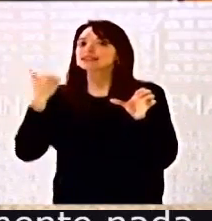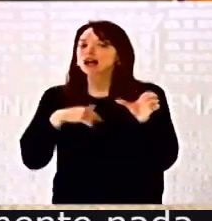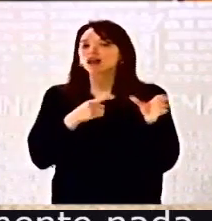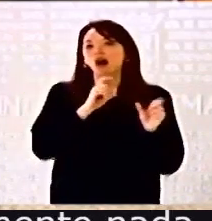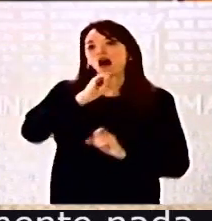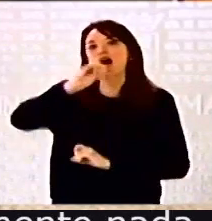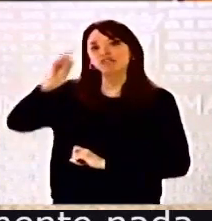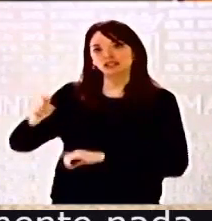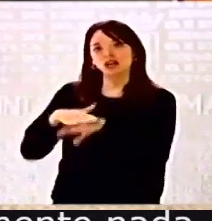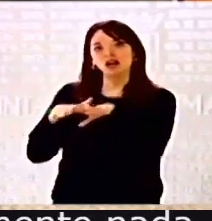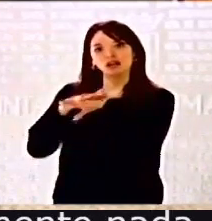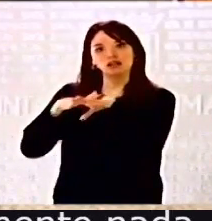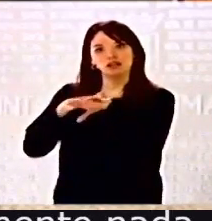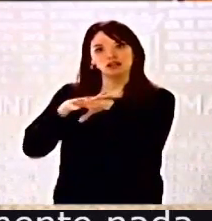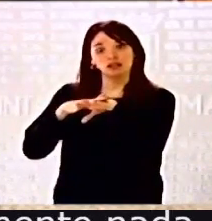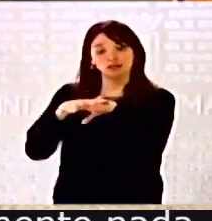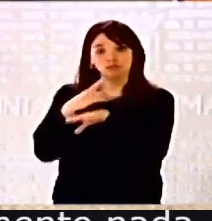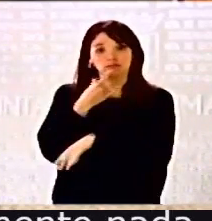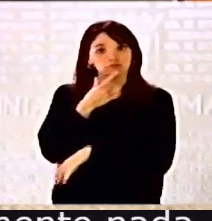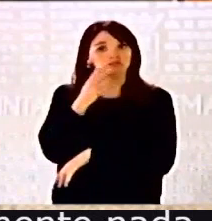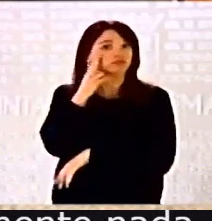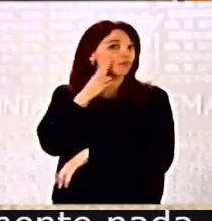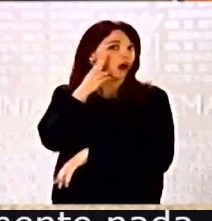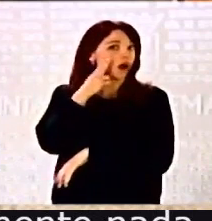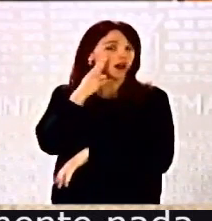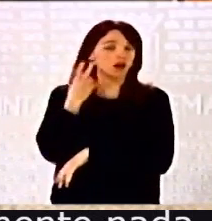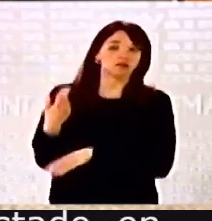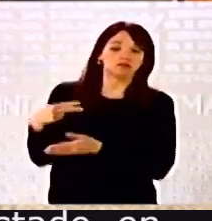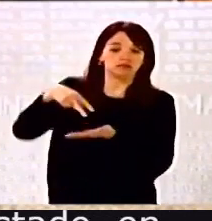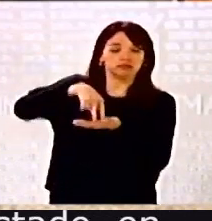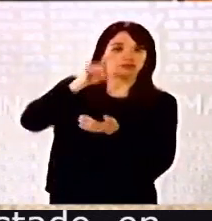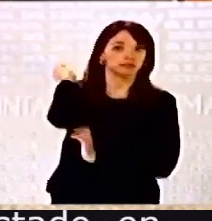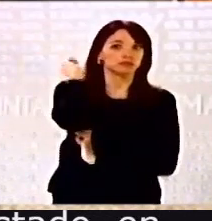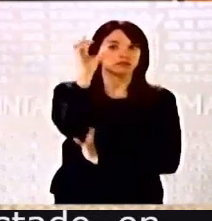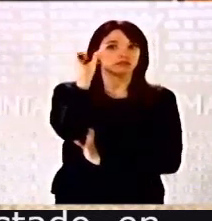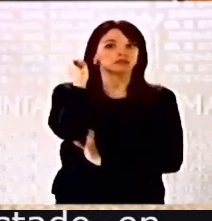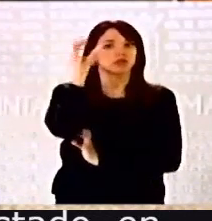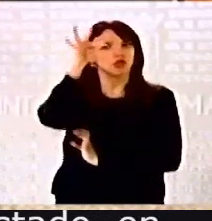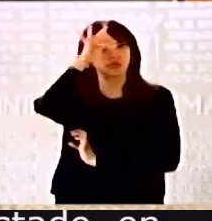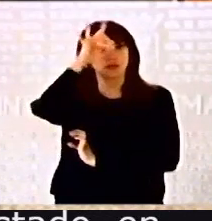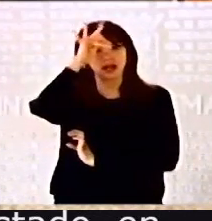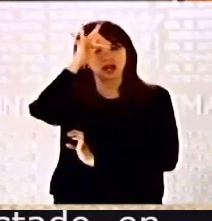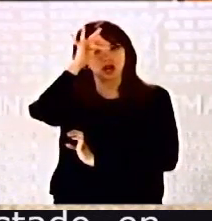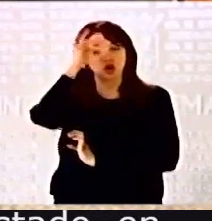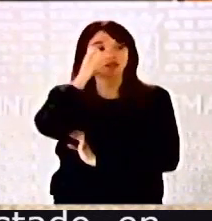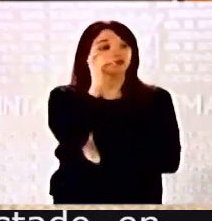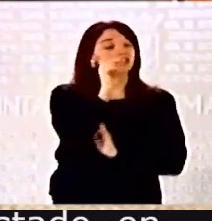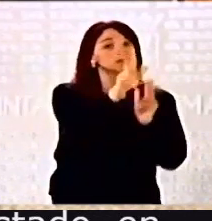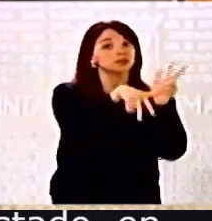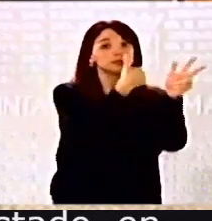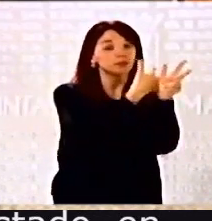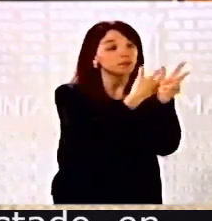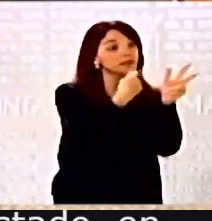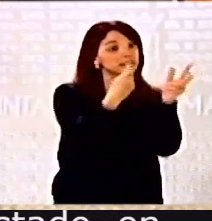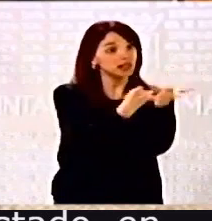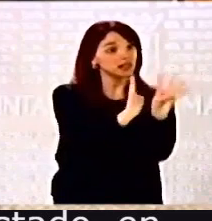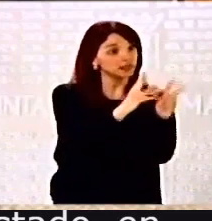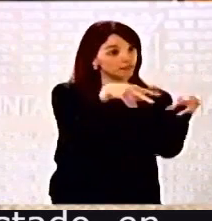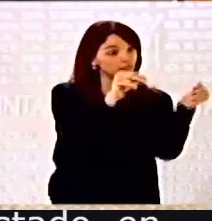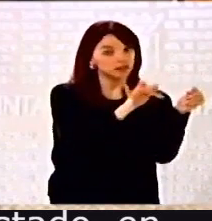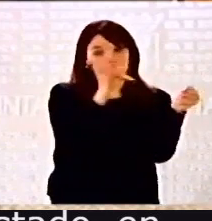Estado, concreto lo dijo el presidente de la Junta en una de estas comparecencias un domingo tras la conferencia de presidentes autonómicos, que se